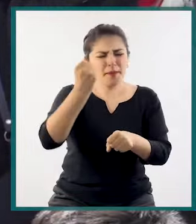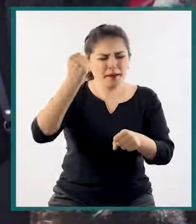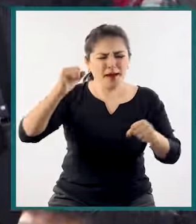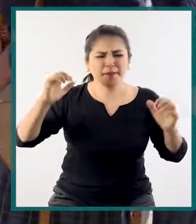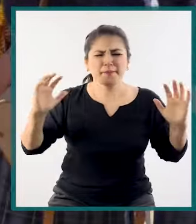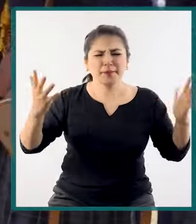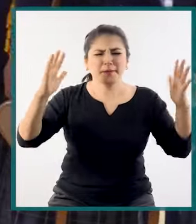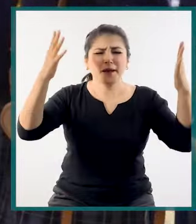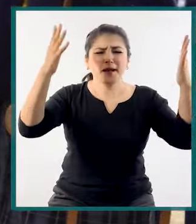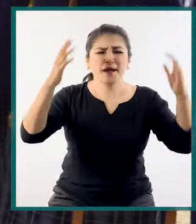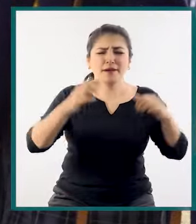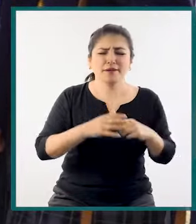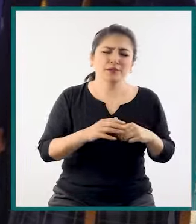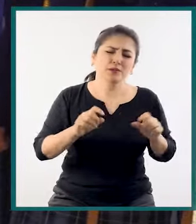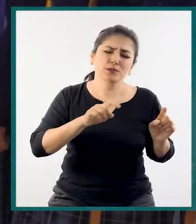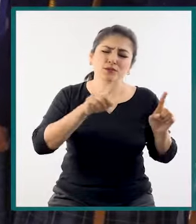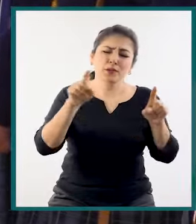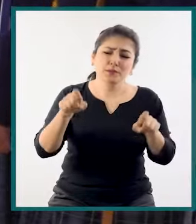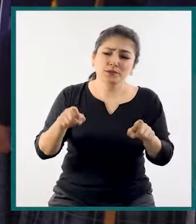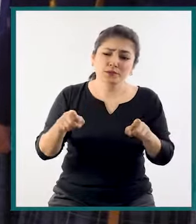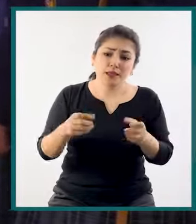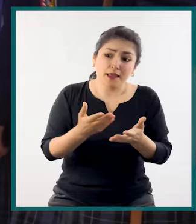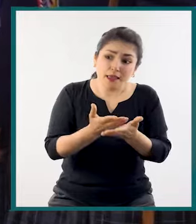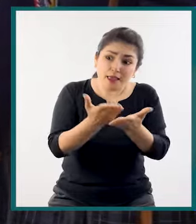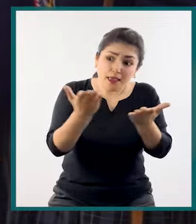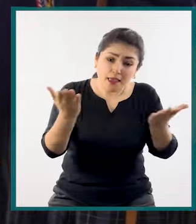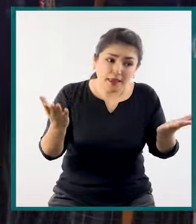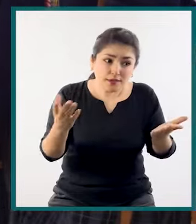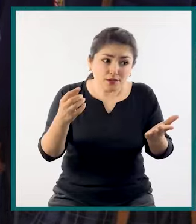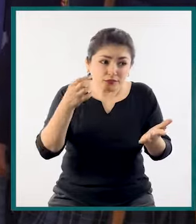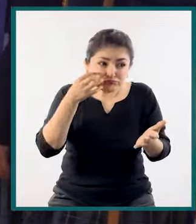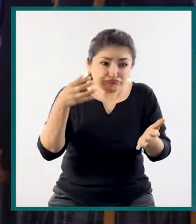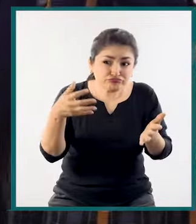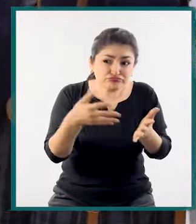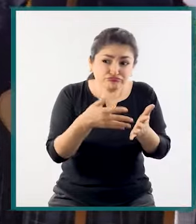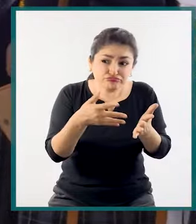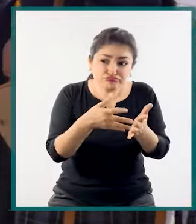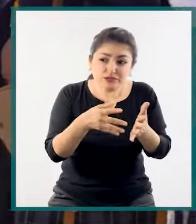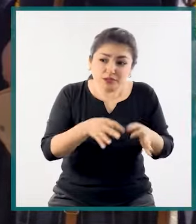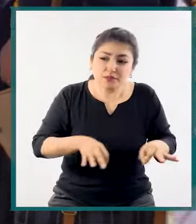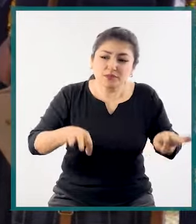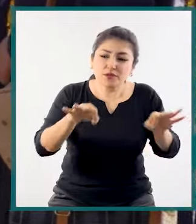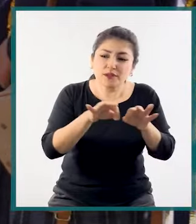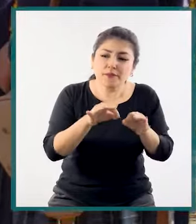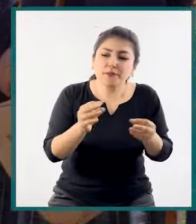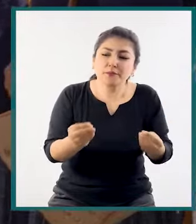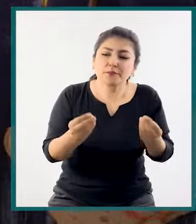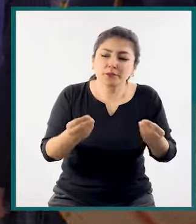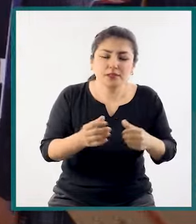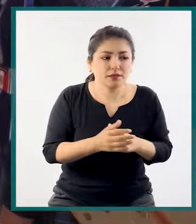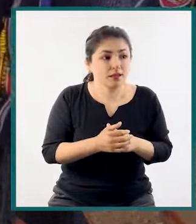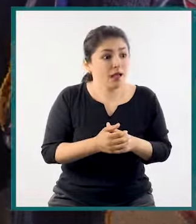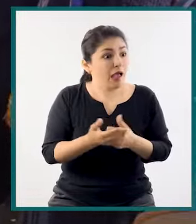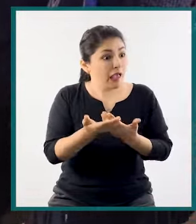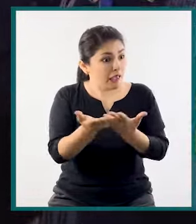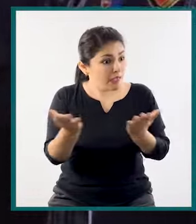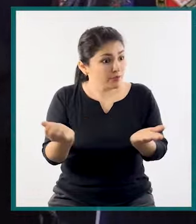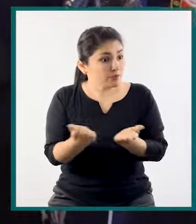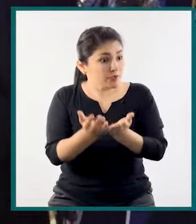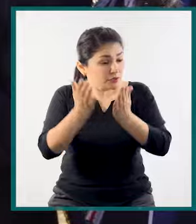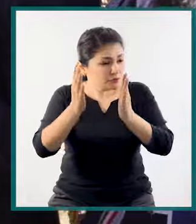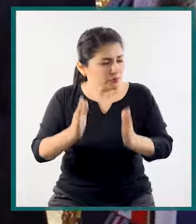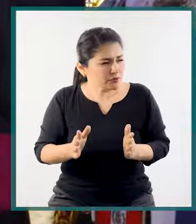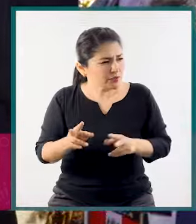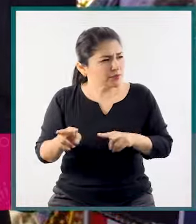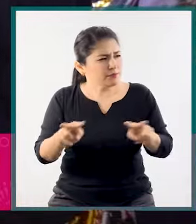¡Viva! ¿Qué tan importante es que ellos vivan y sean parte de esto, los alumnos? Es muy importante, porque fortificar